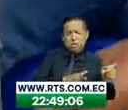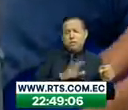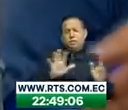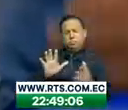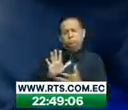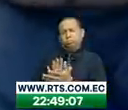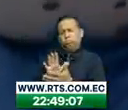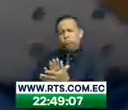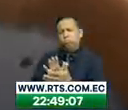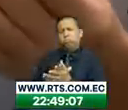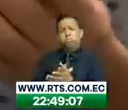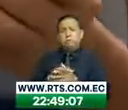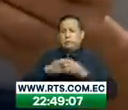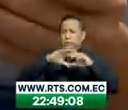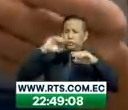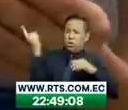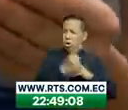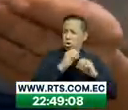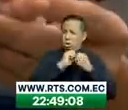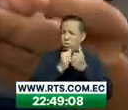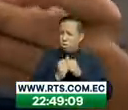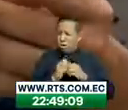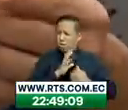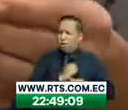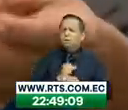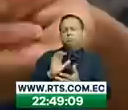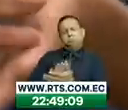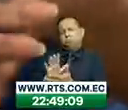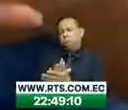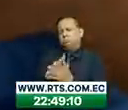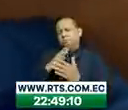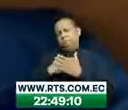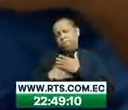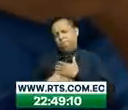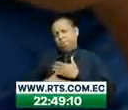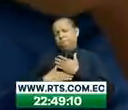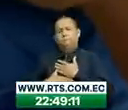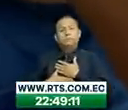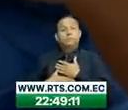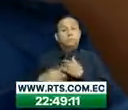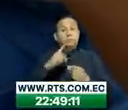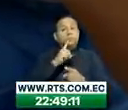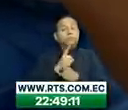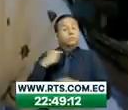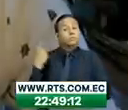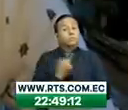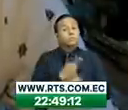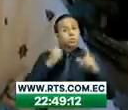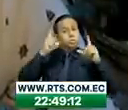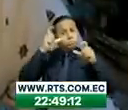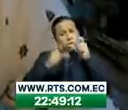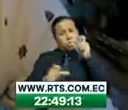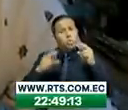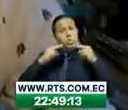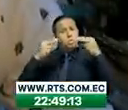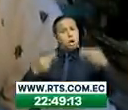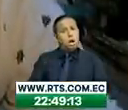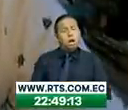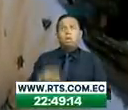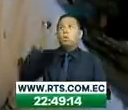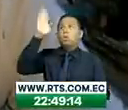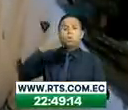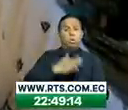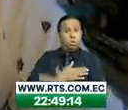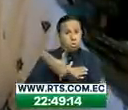y el mundo es necesario que como como seres humanos como personas que creemos en dios como sociedad nos apoyamos